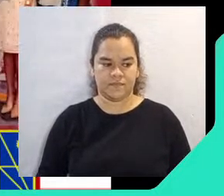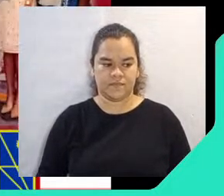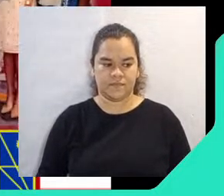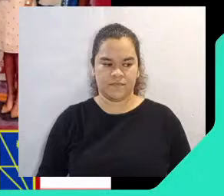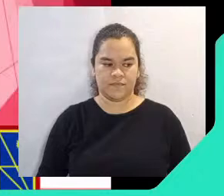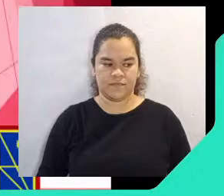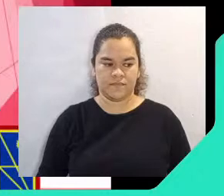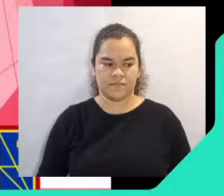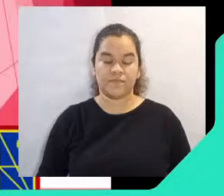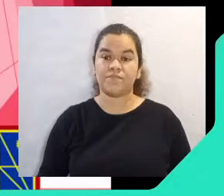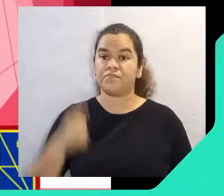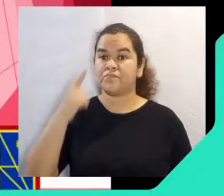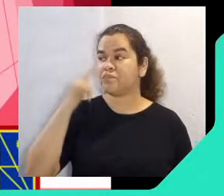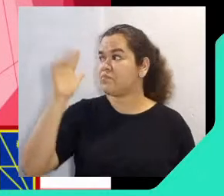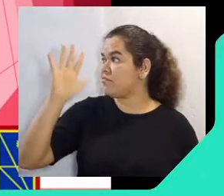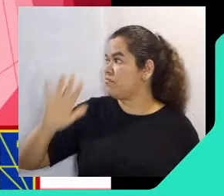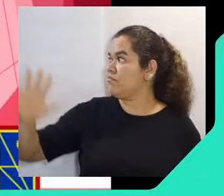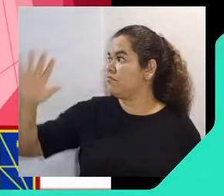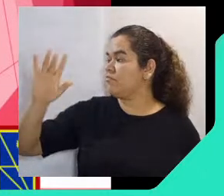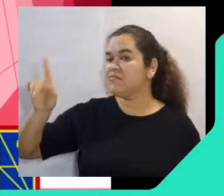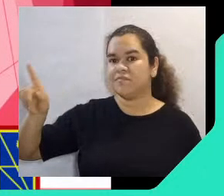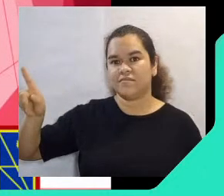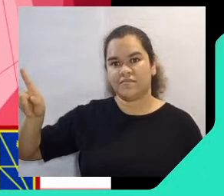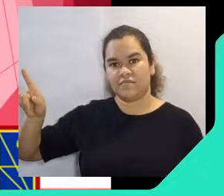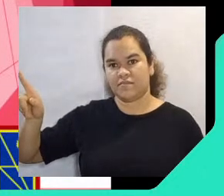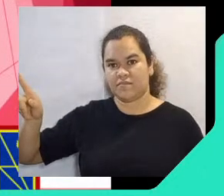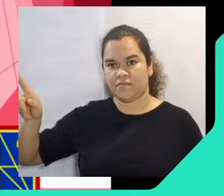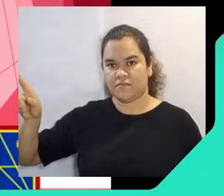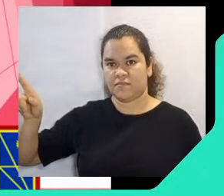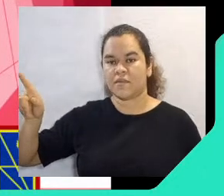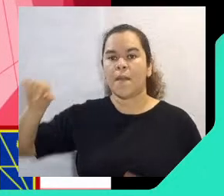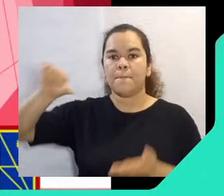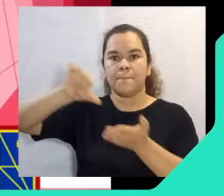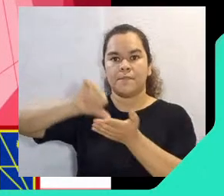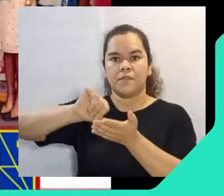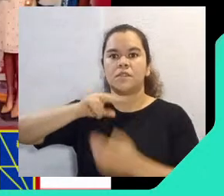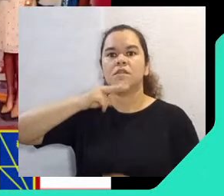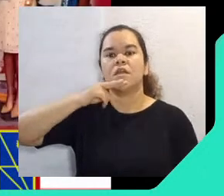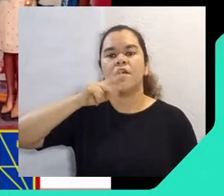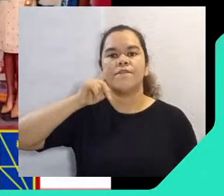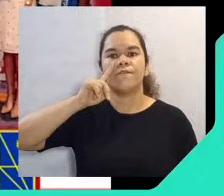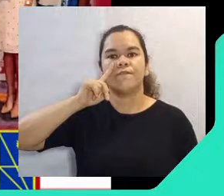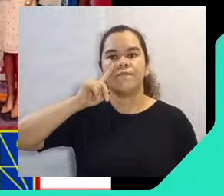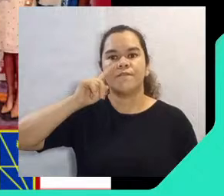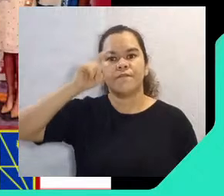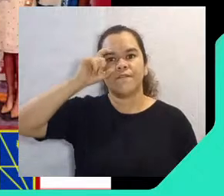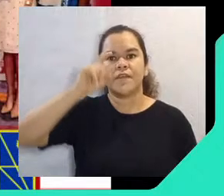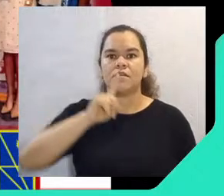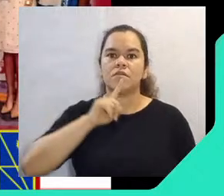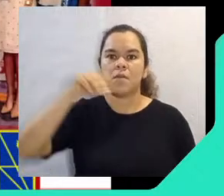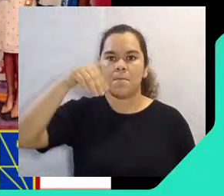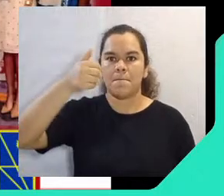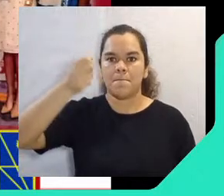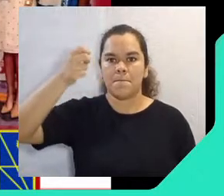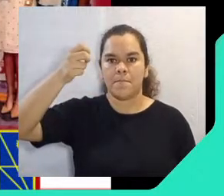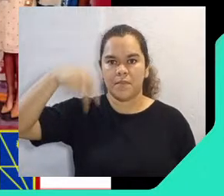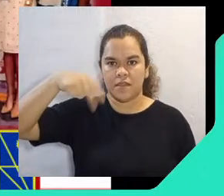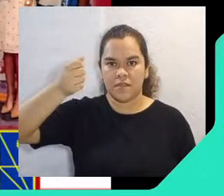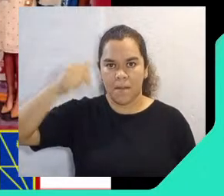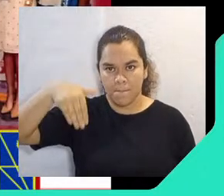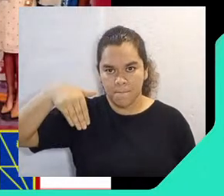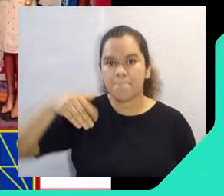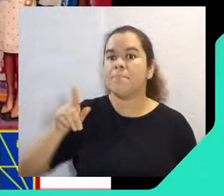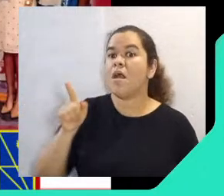Aquí les puedo mostrar un evento que se realizó en Vietnam y de la cual fui becada para participar. Fui becada por